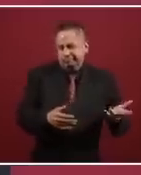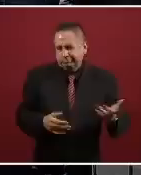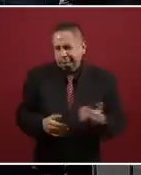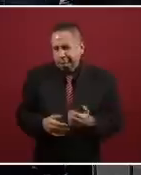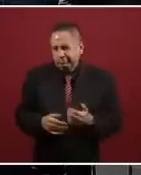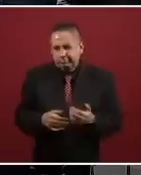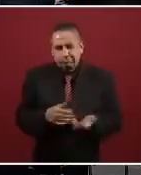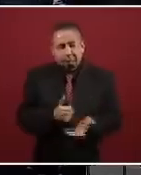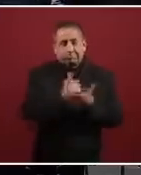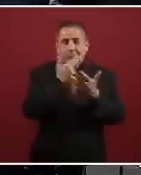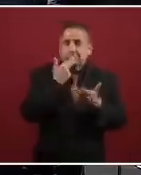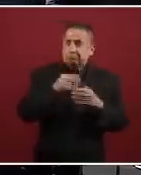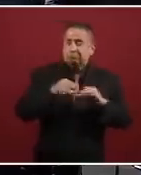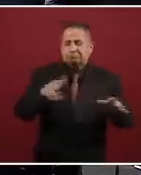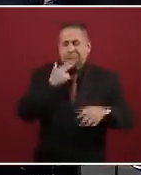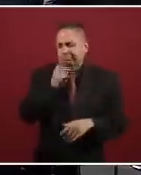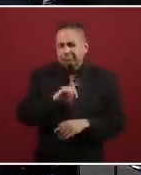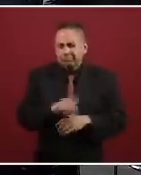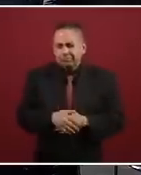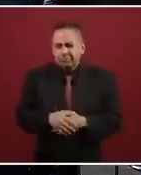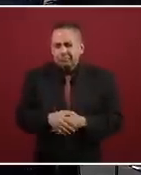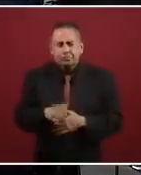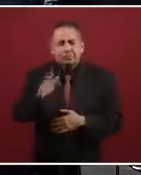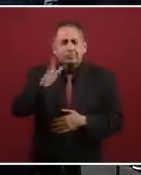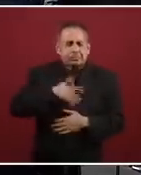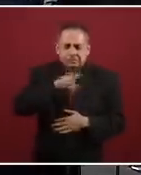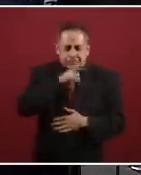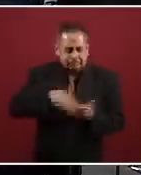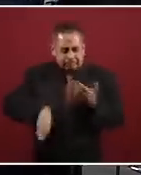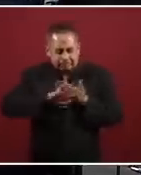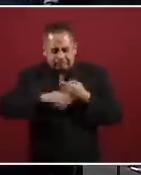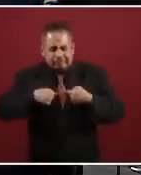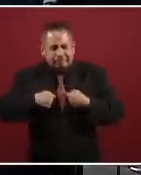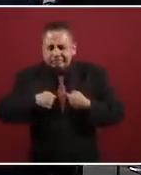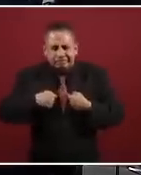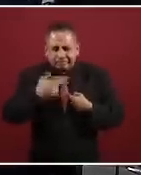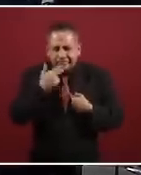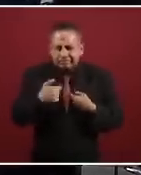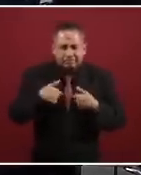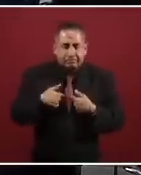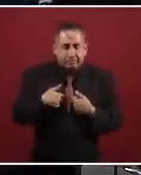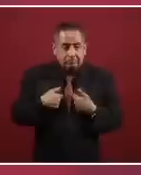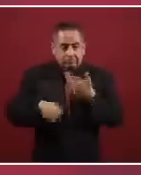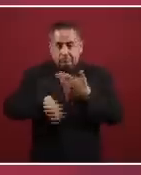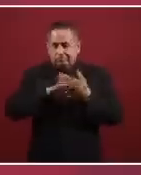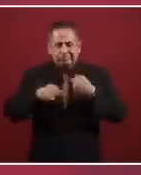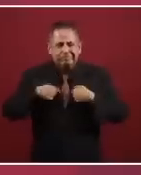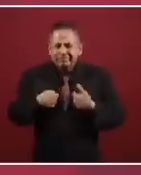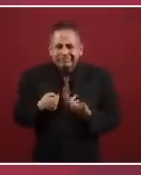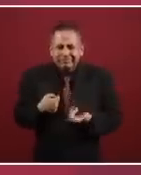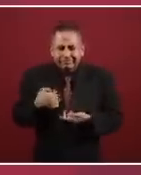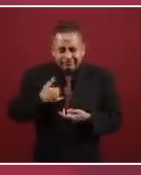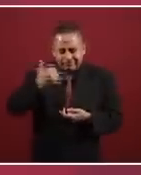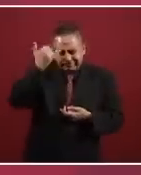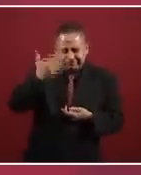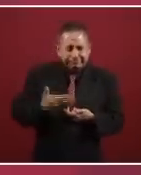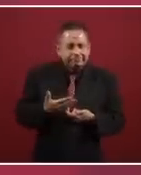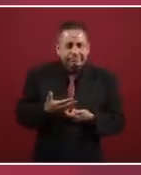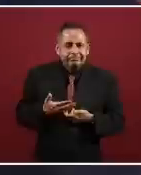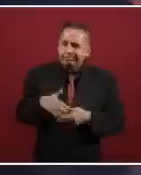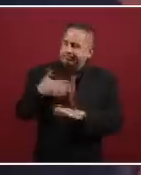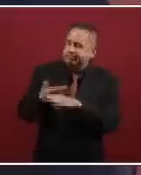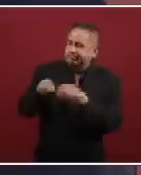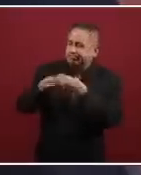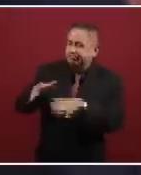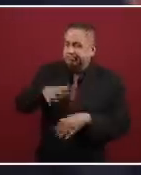no ayuda, pero no es que me perjudique a mí o que solo me perjudique a mí, perjudica también